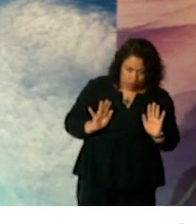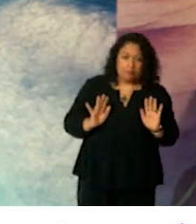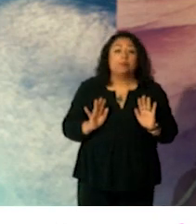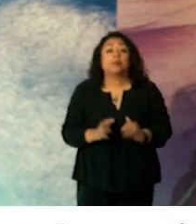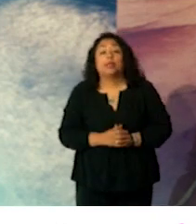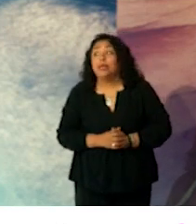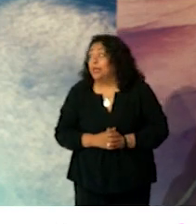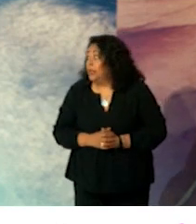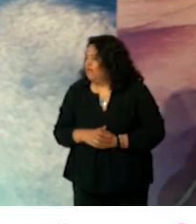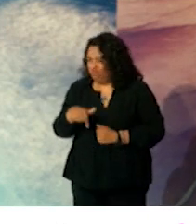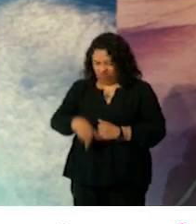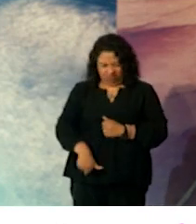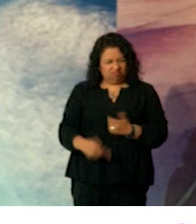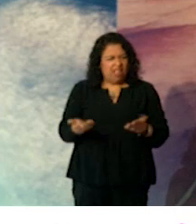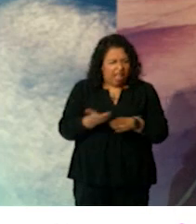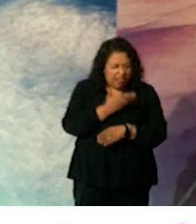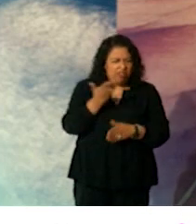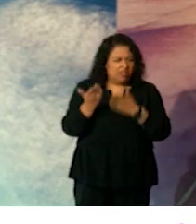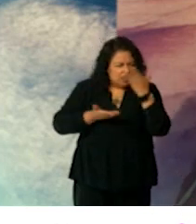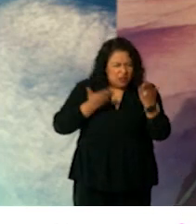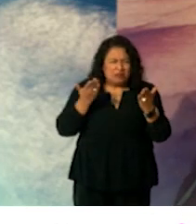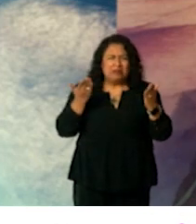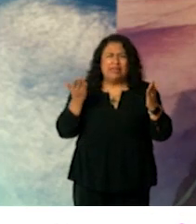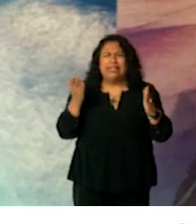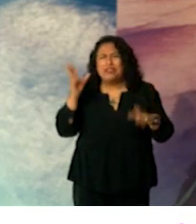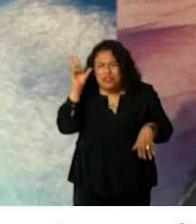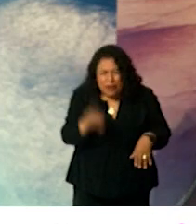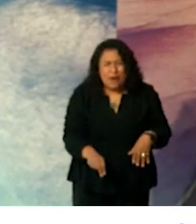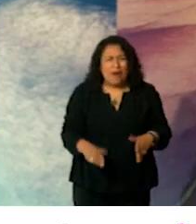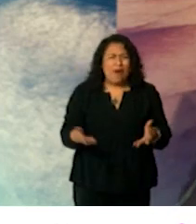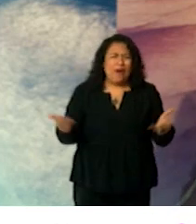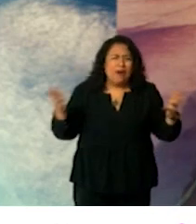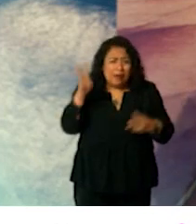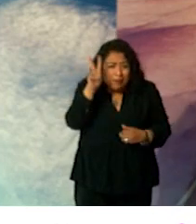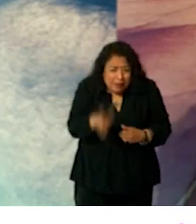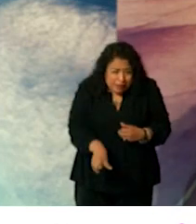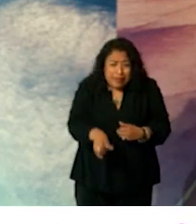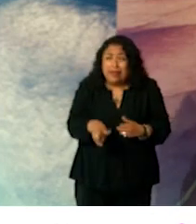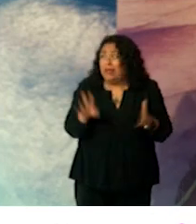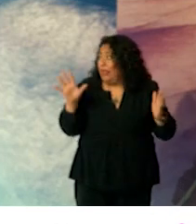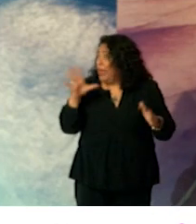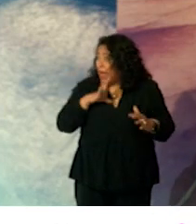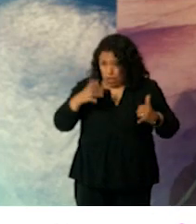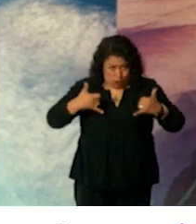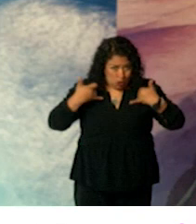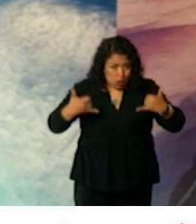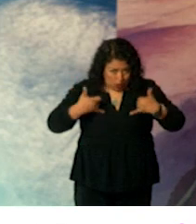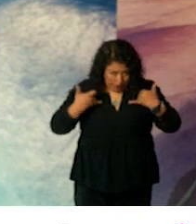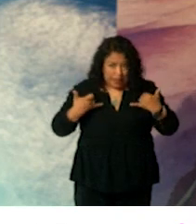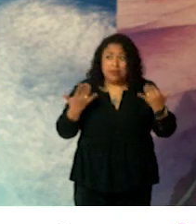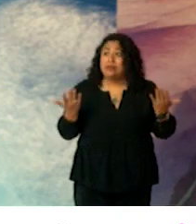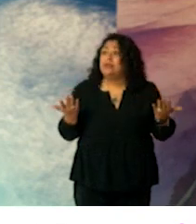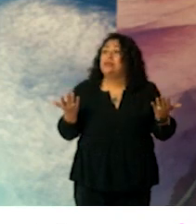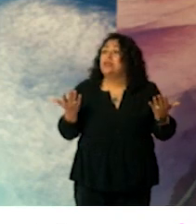que luego dicen, pues, ¿tú qué estás haciendo aquí? Prepárate, sí. Por supuesto que no. O sea, y también la realidad es de que hay juventudes de que